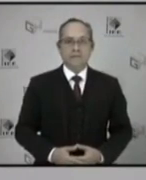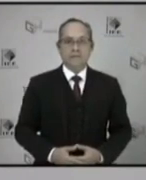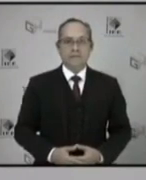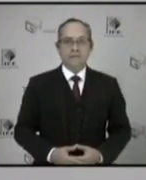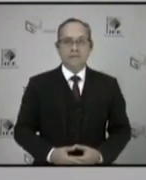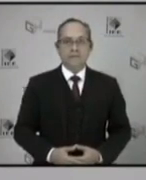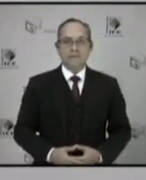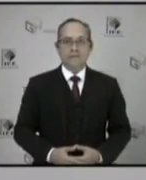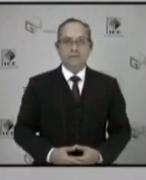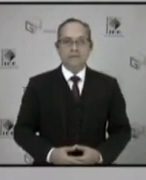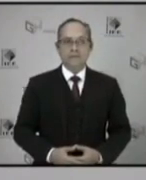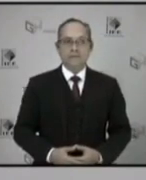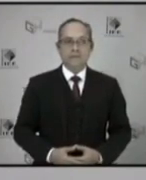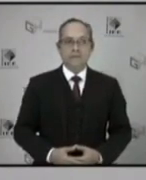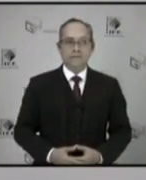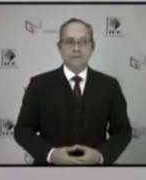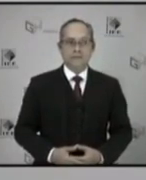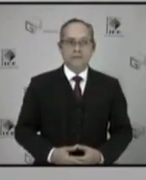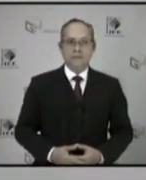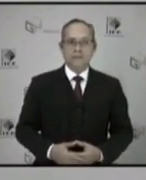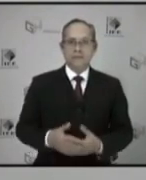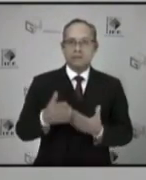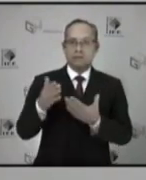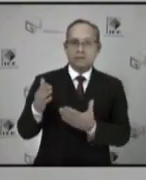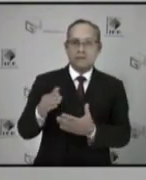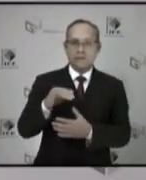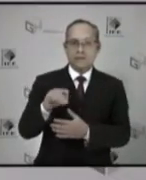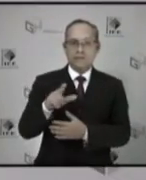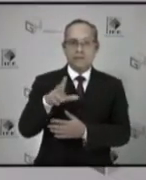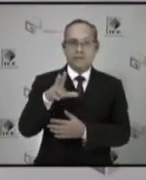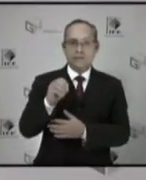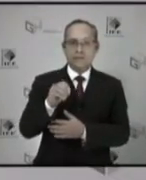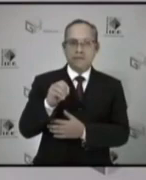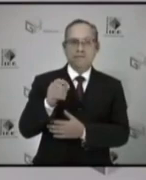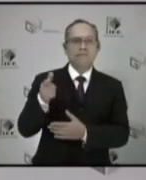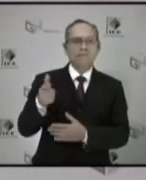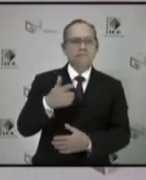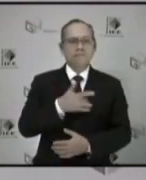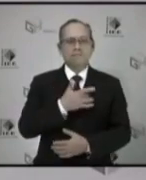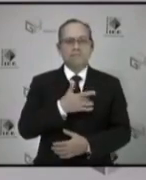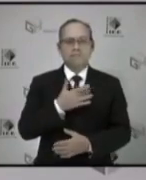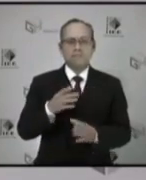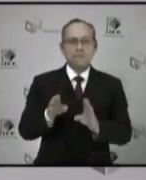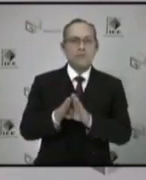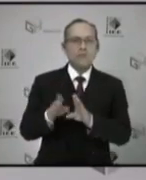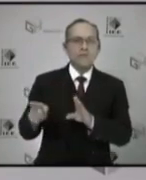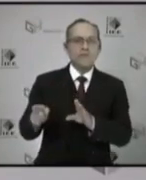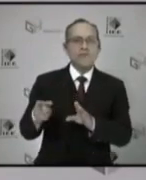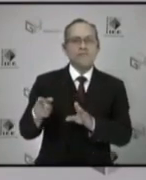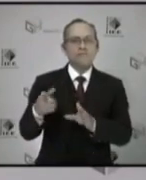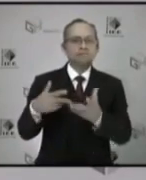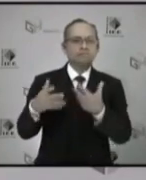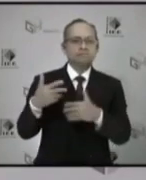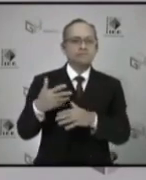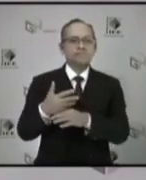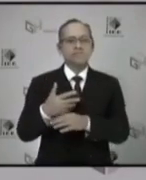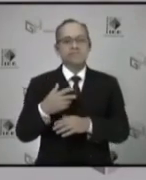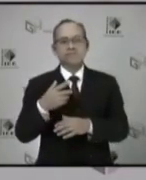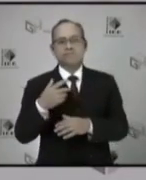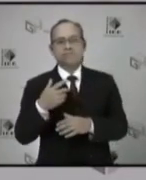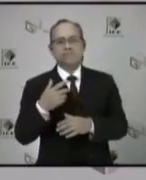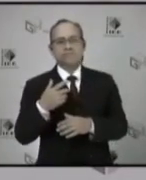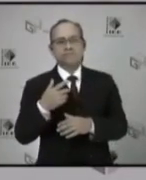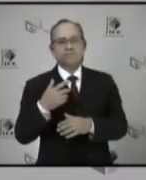Julio, ¿cómo puedes hablar con esa desfachatez? Mira, aquí te tengo algo.